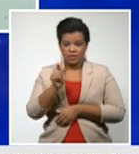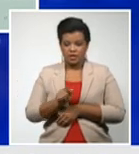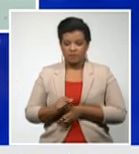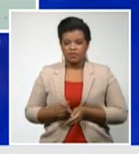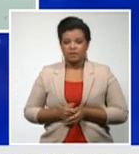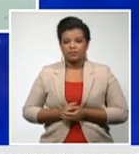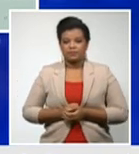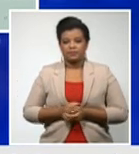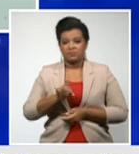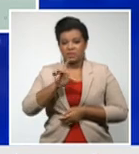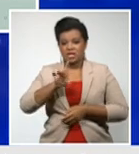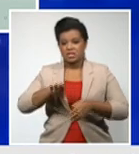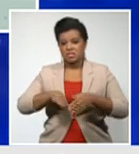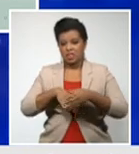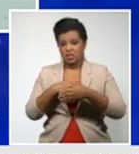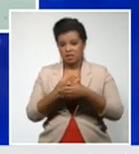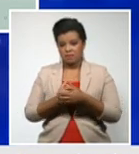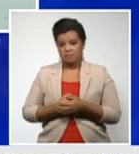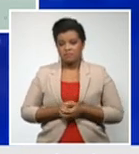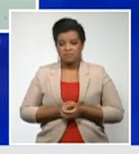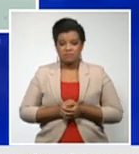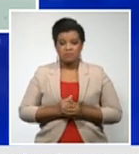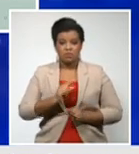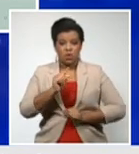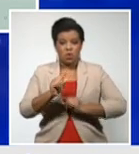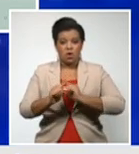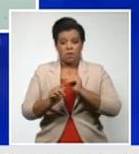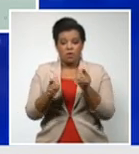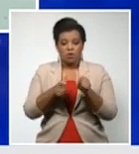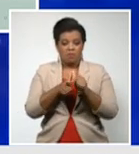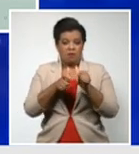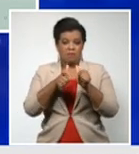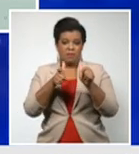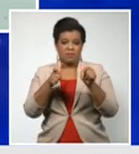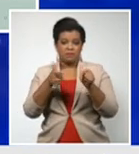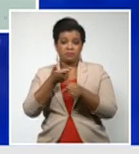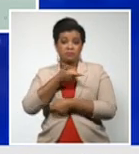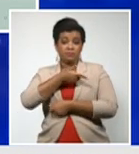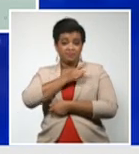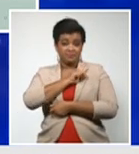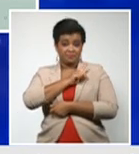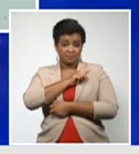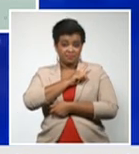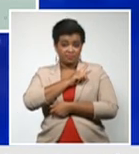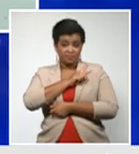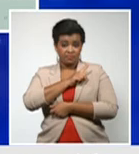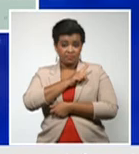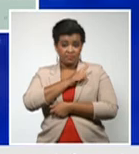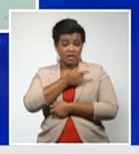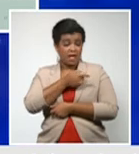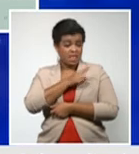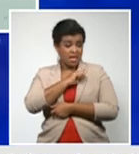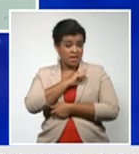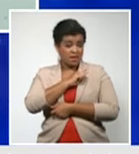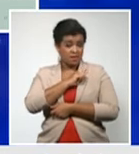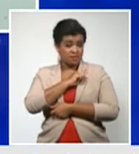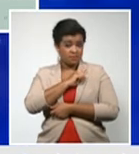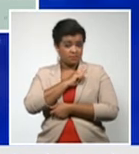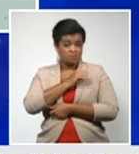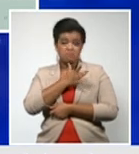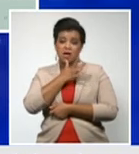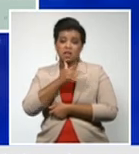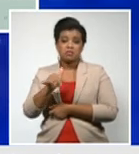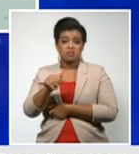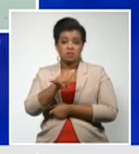días. Ven cómo se ha ido incrementando. Ayer con una cifra similar al día